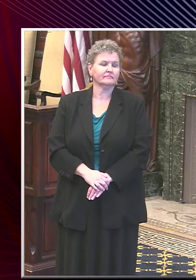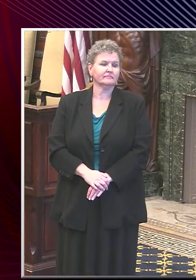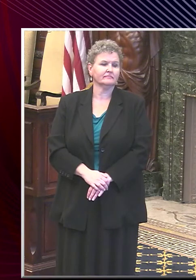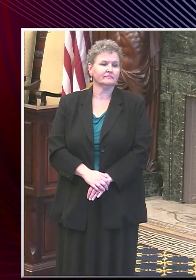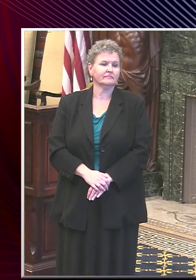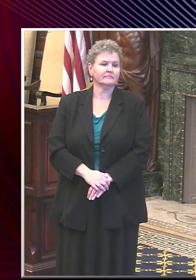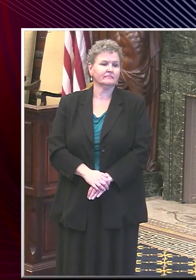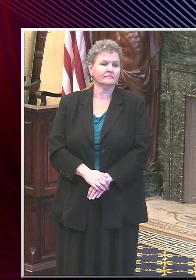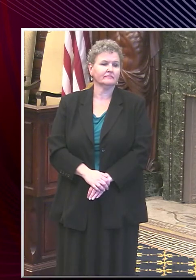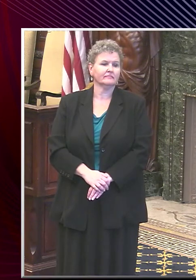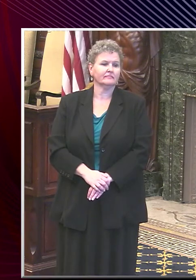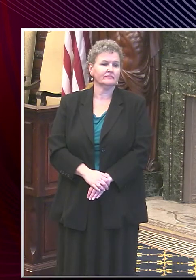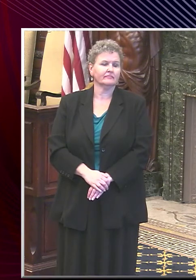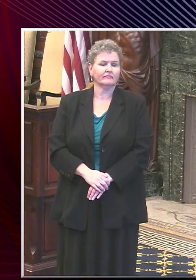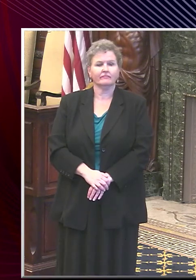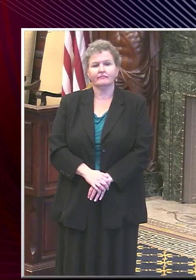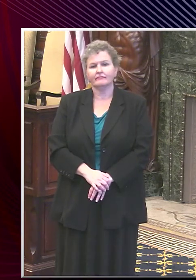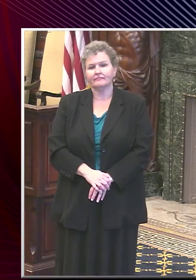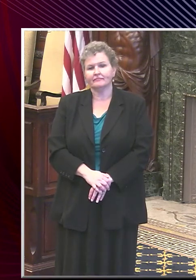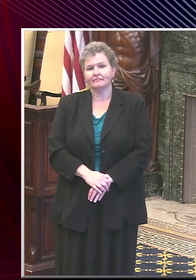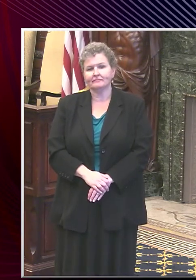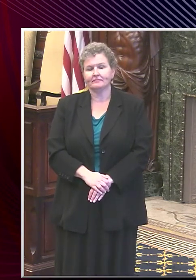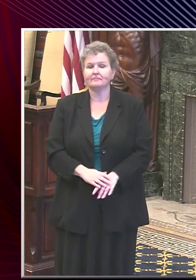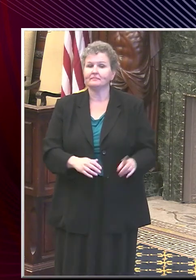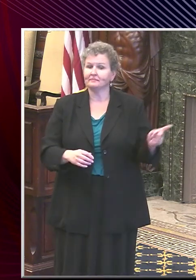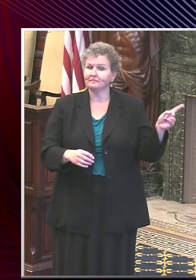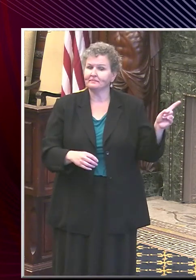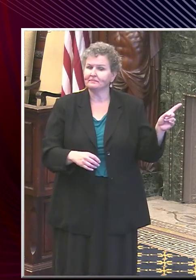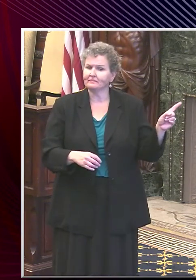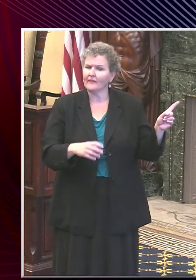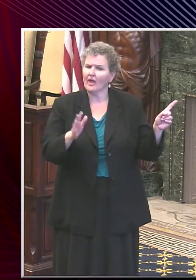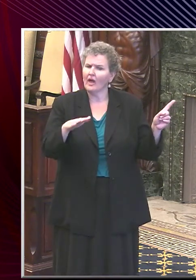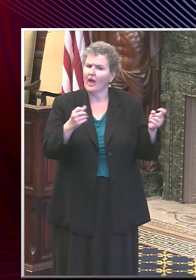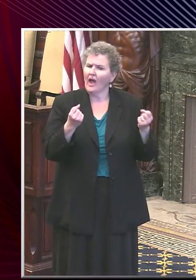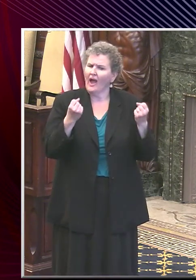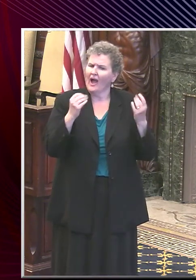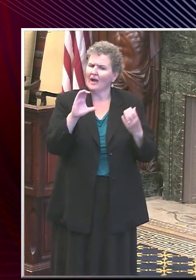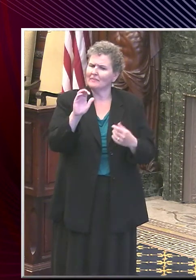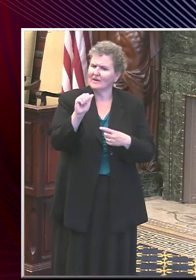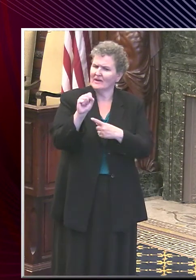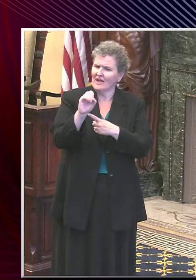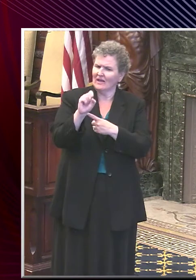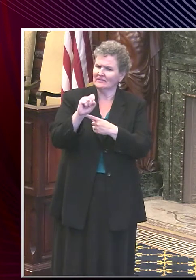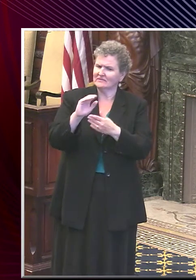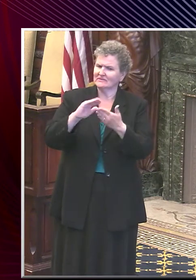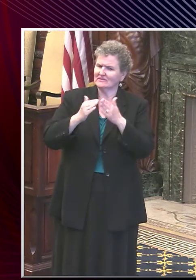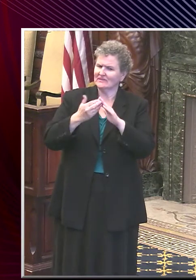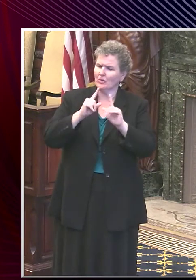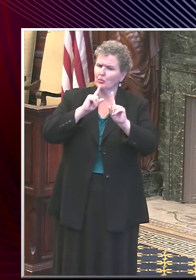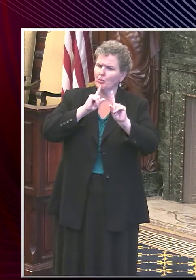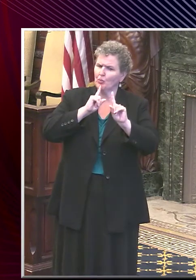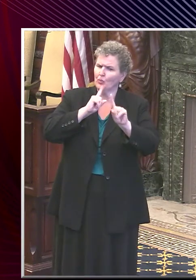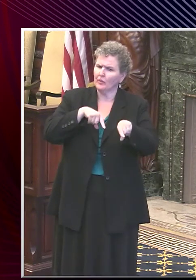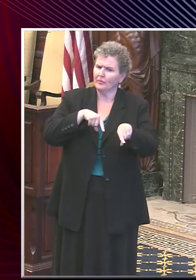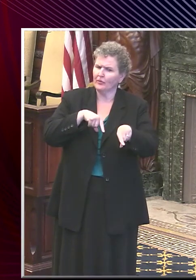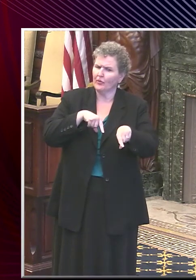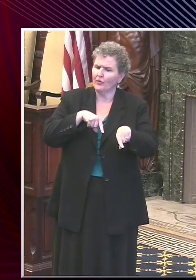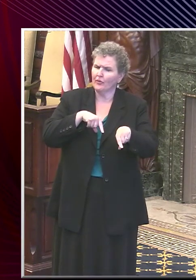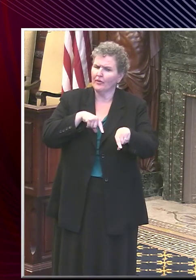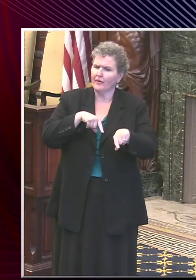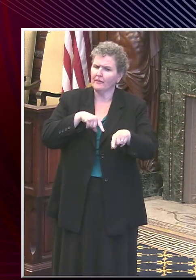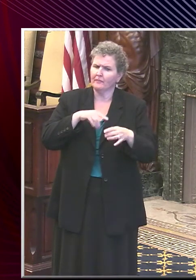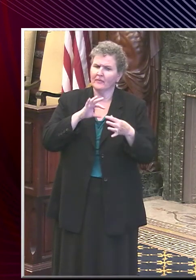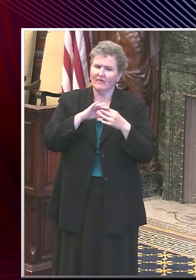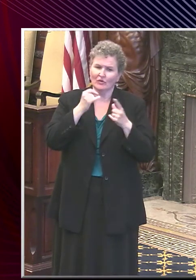todos? The question is, how many cases must the city be reporting for the city to reconsider having an immediate lockdown